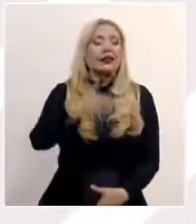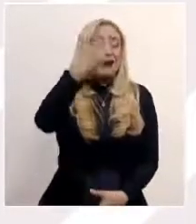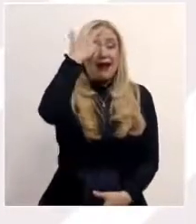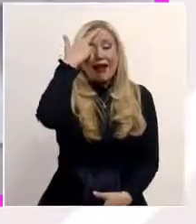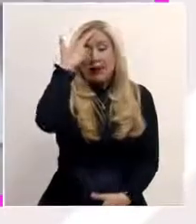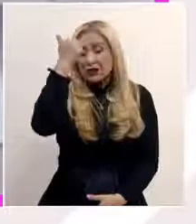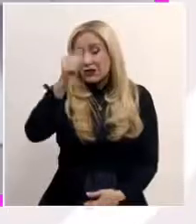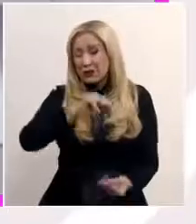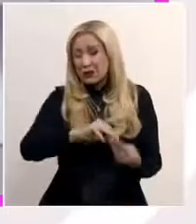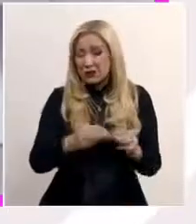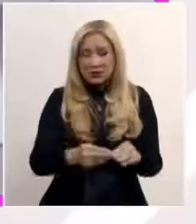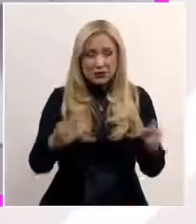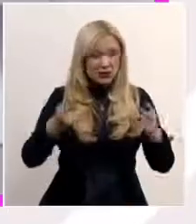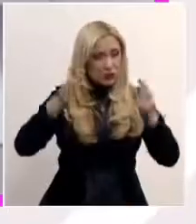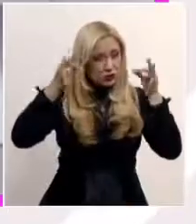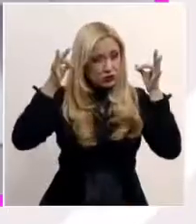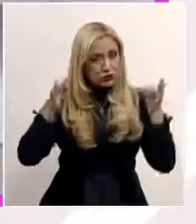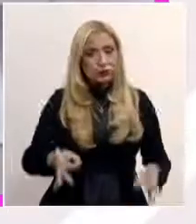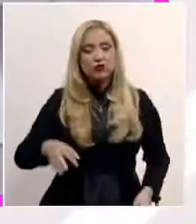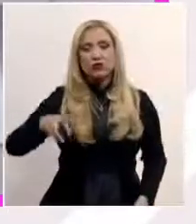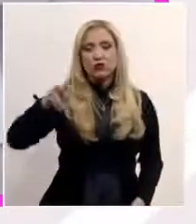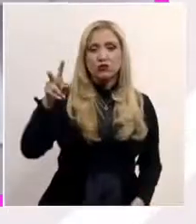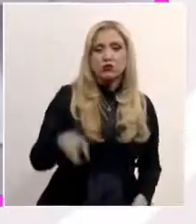evidencias contundentes y de verdad